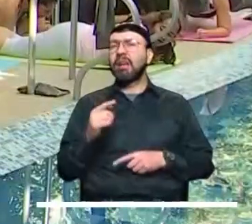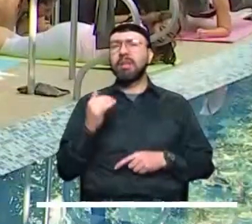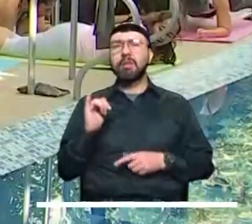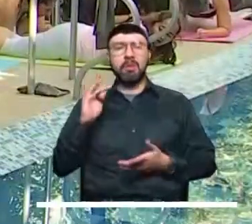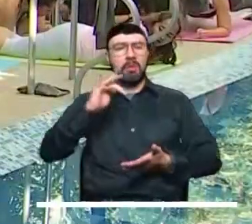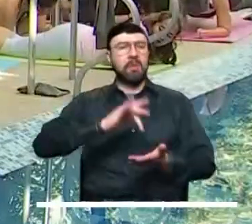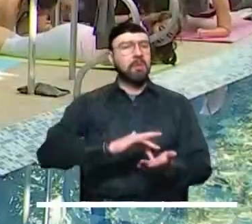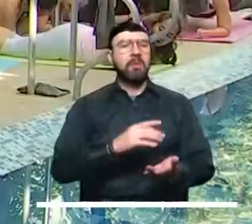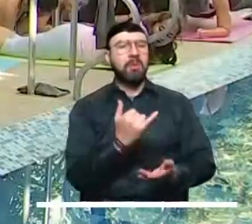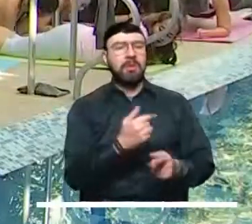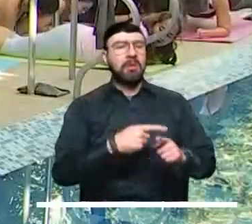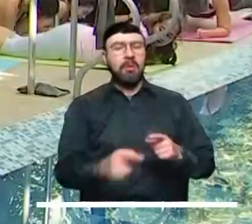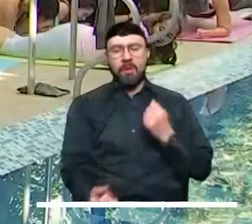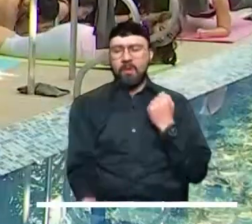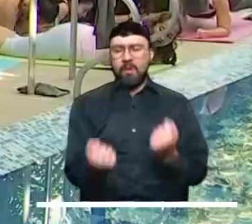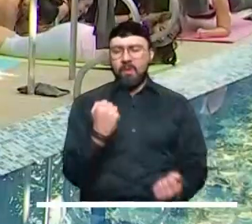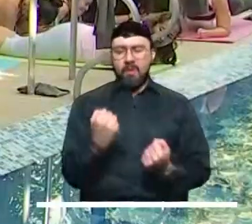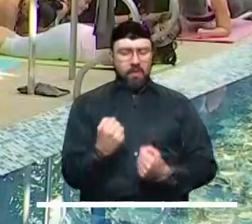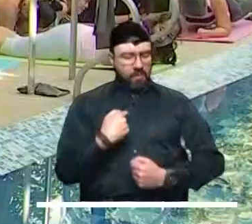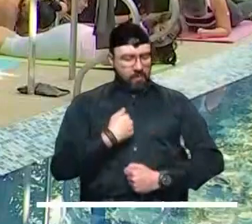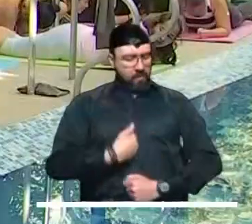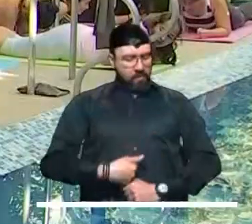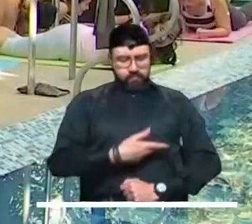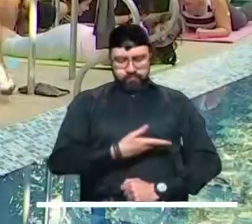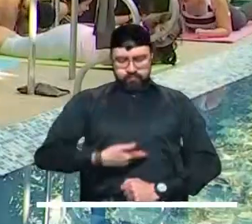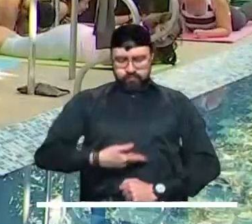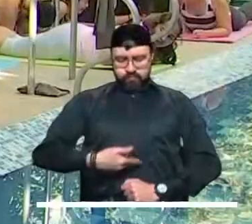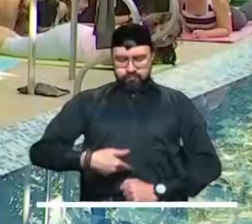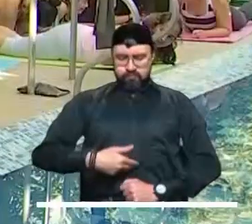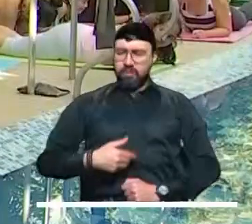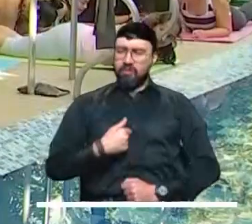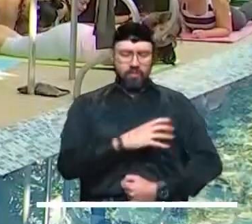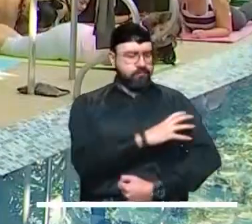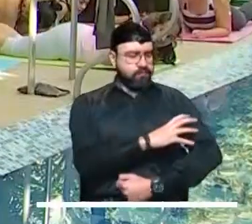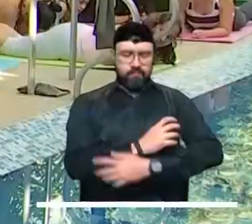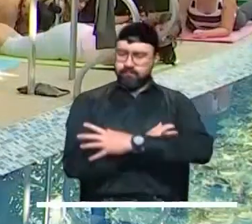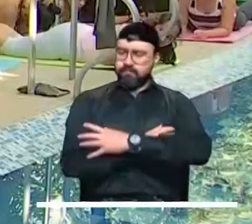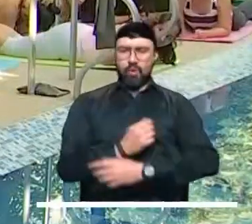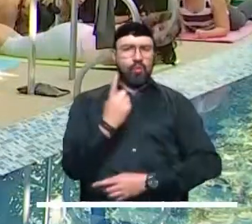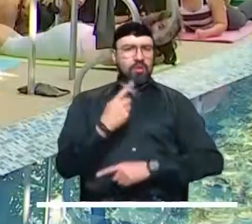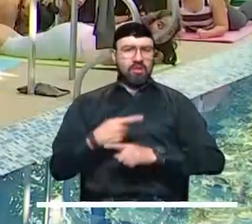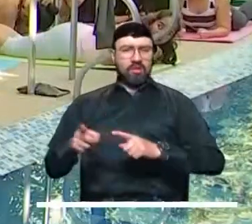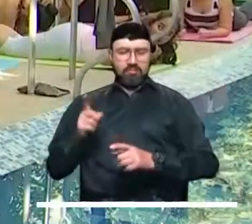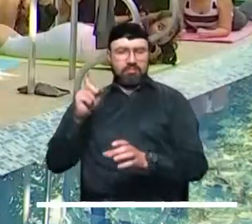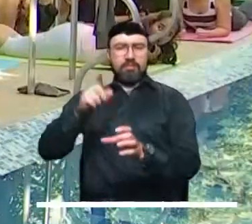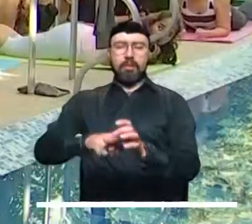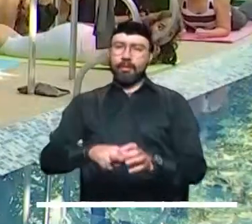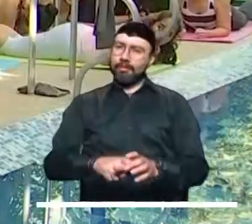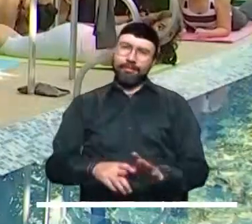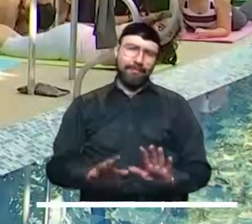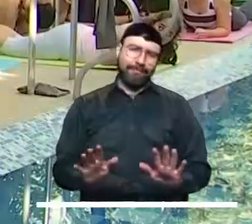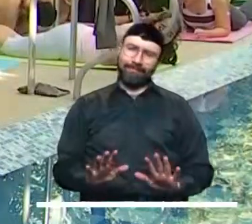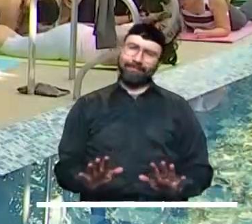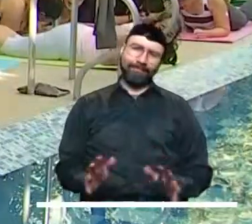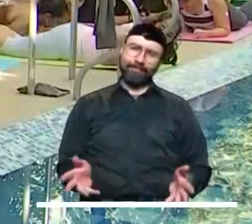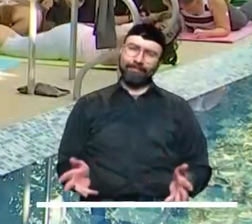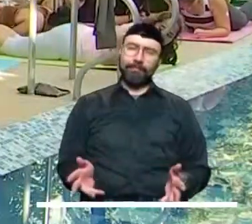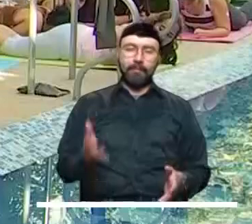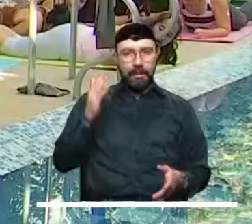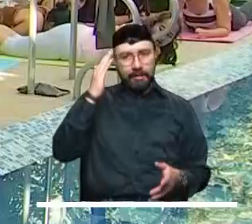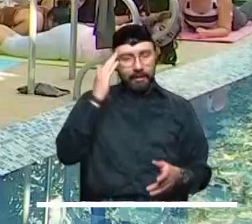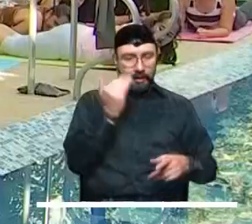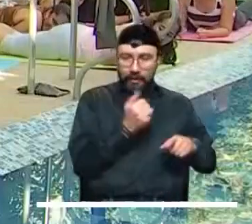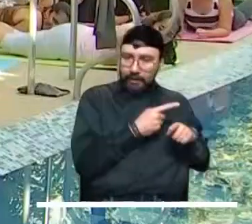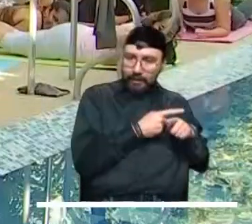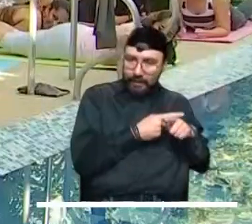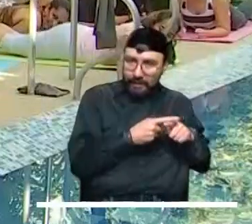así acuerpado y cuaja y rayado y con chocolatina. No, tenemos que ser coherentes. Que en esta semana van a